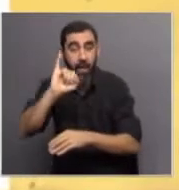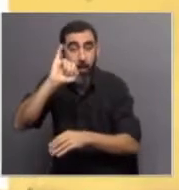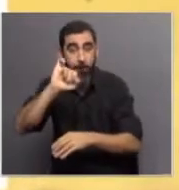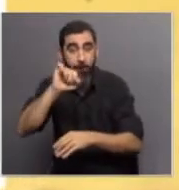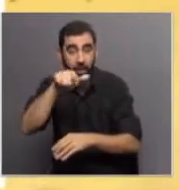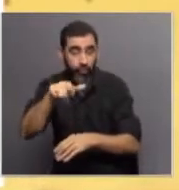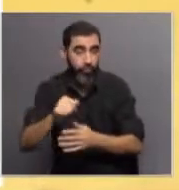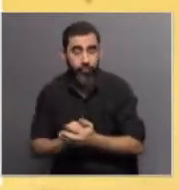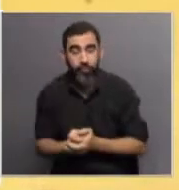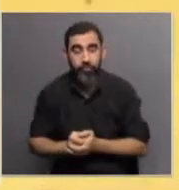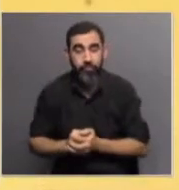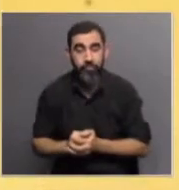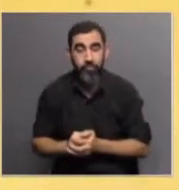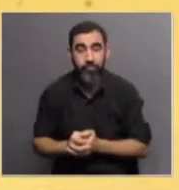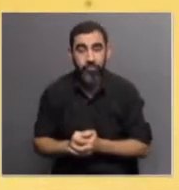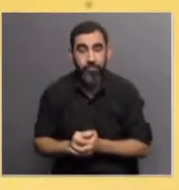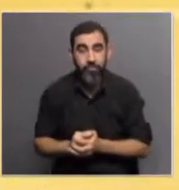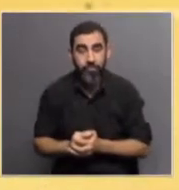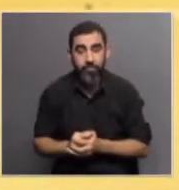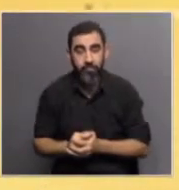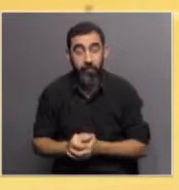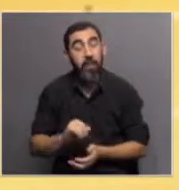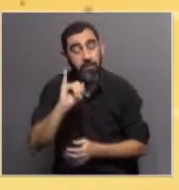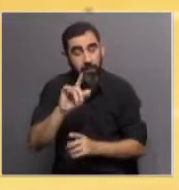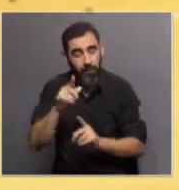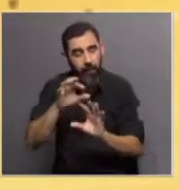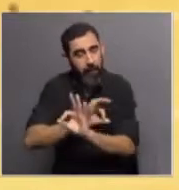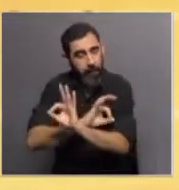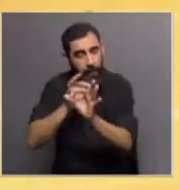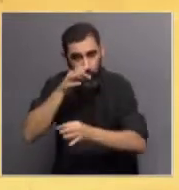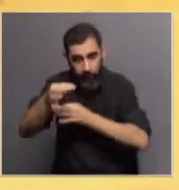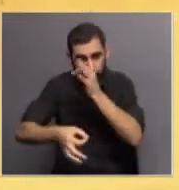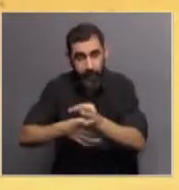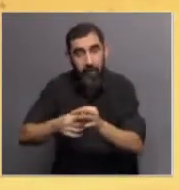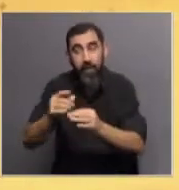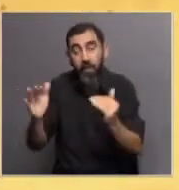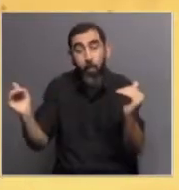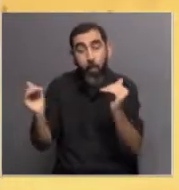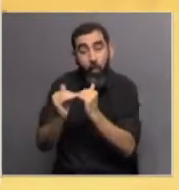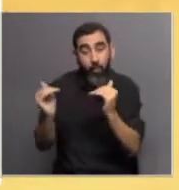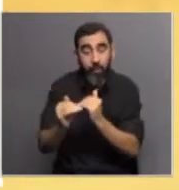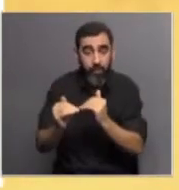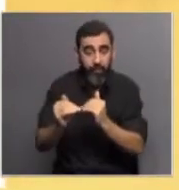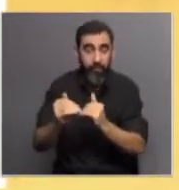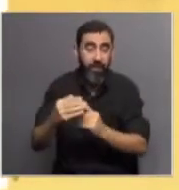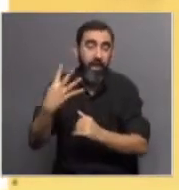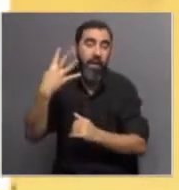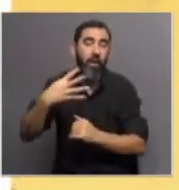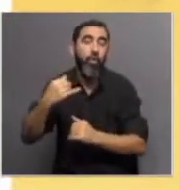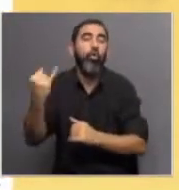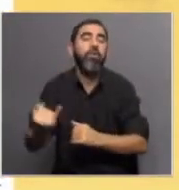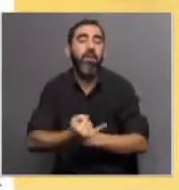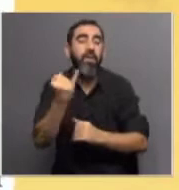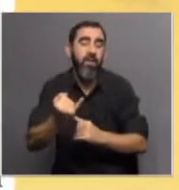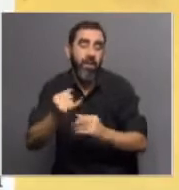es prácticamente calcada. Exactamente, y vale la pena aclarar que la movilidad está trasladada unas 14 días, 2 semanas.